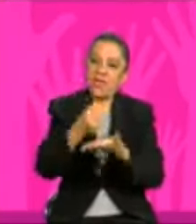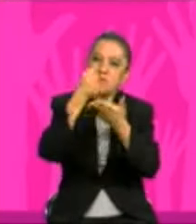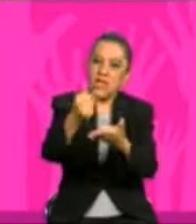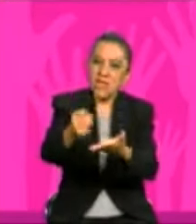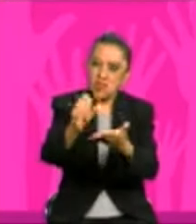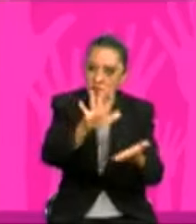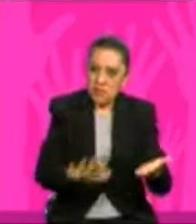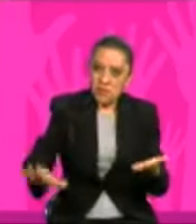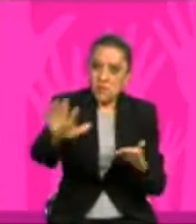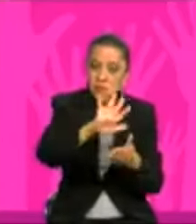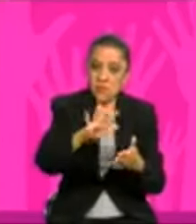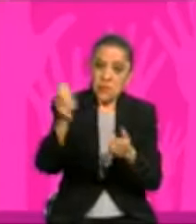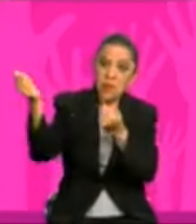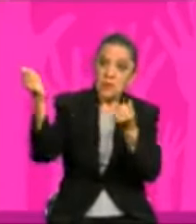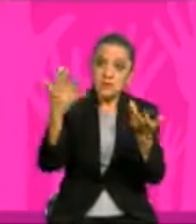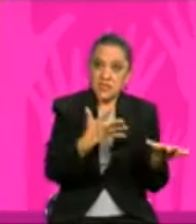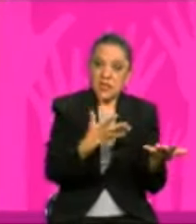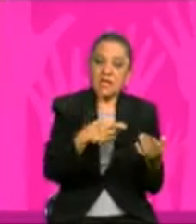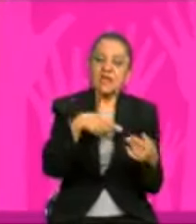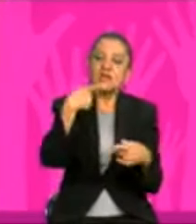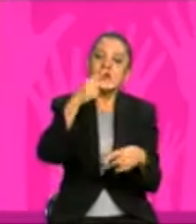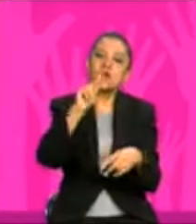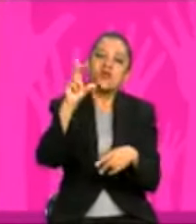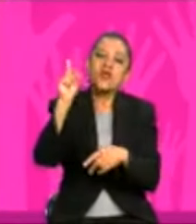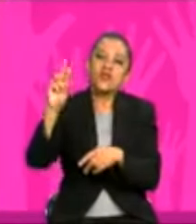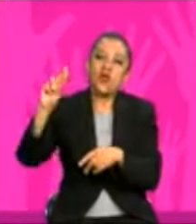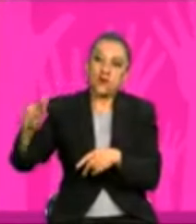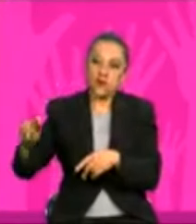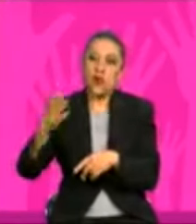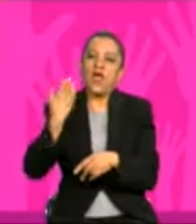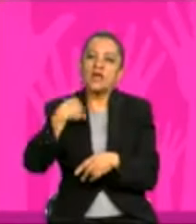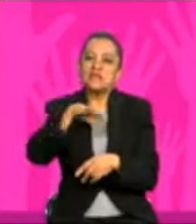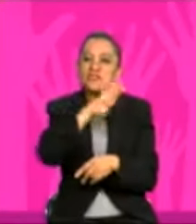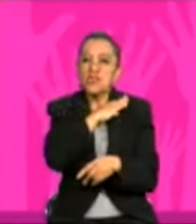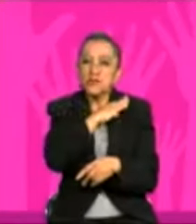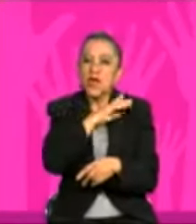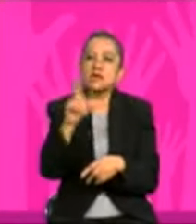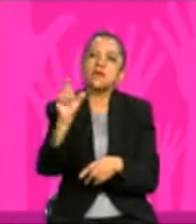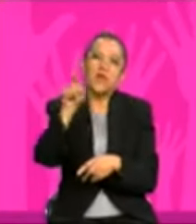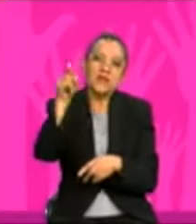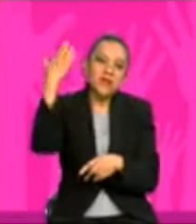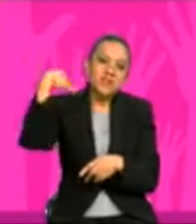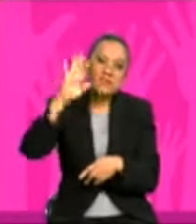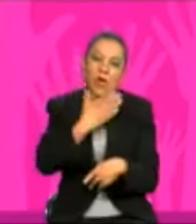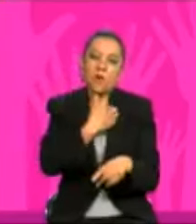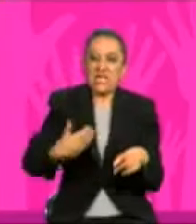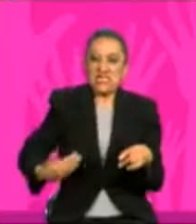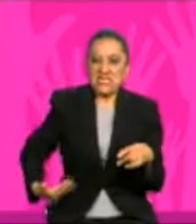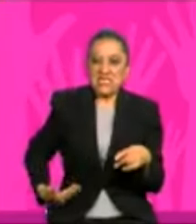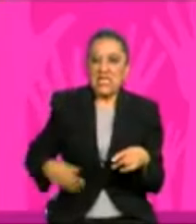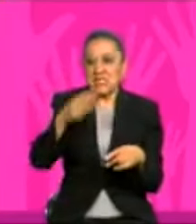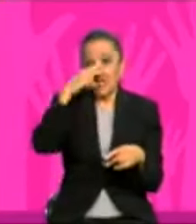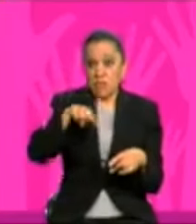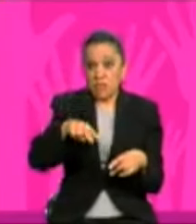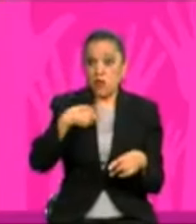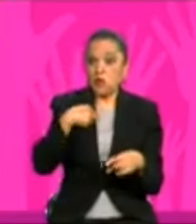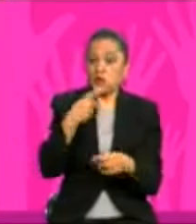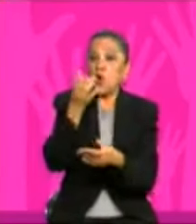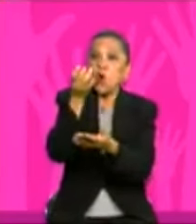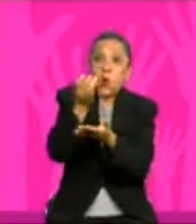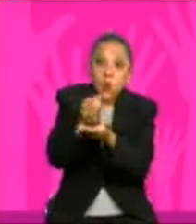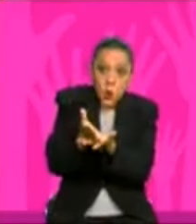a traer de la mano de la doctora Claudia Sheinbaum cuando sea presidenta de México. Soy la única de las 3 candidatas